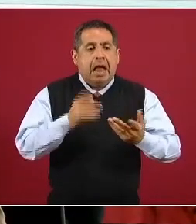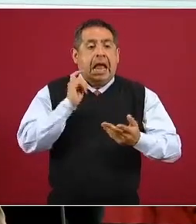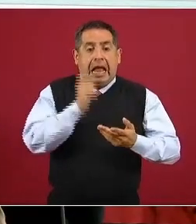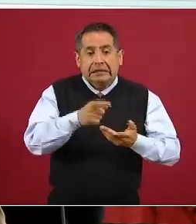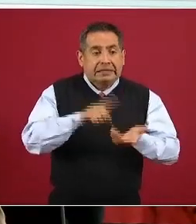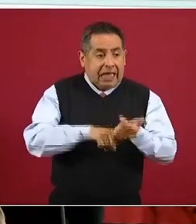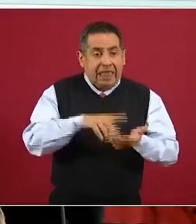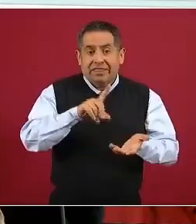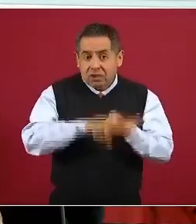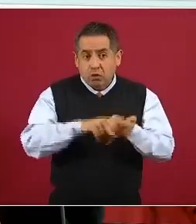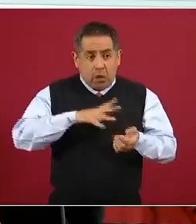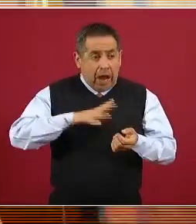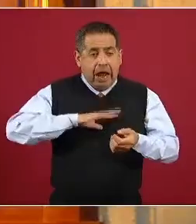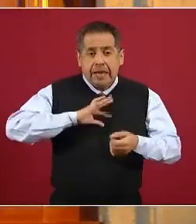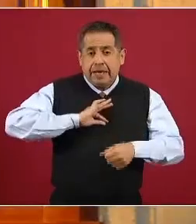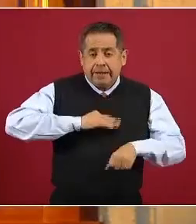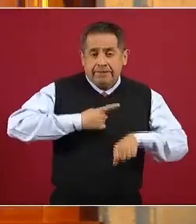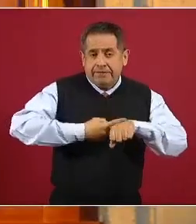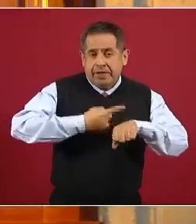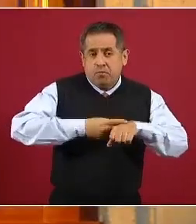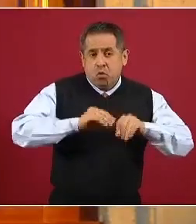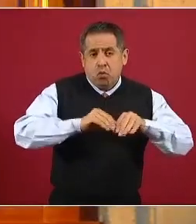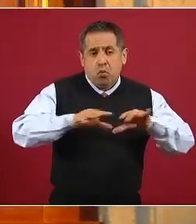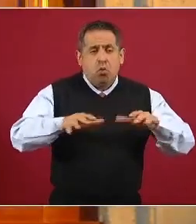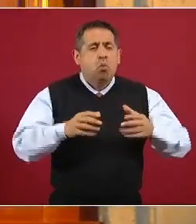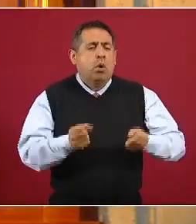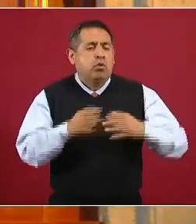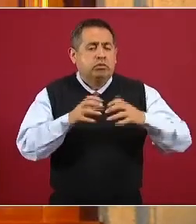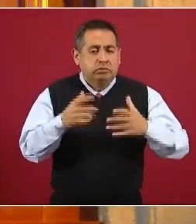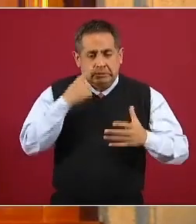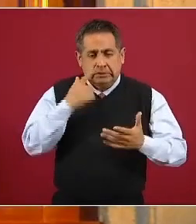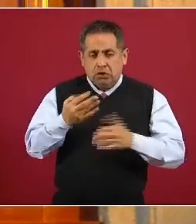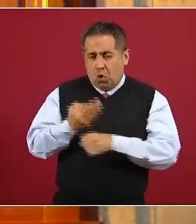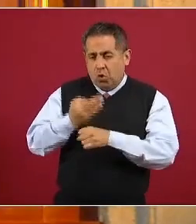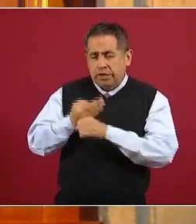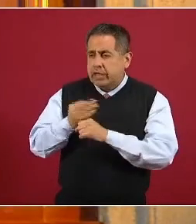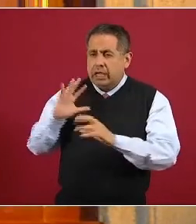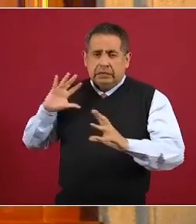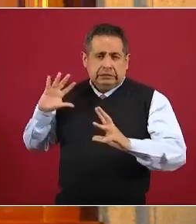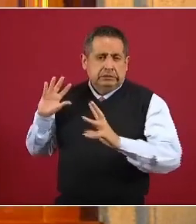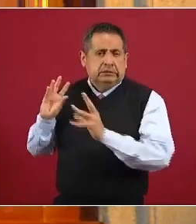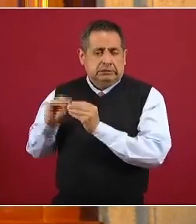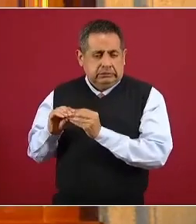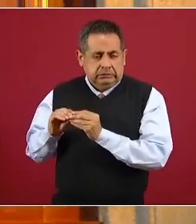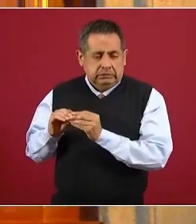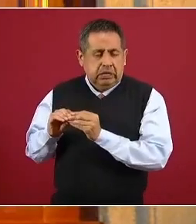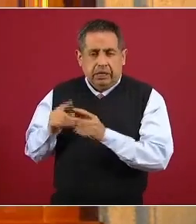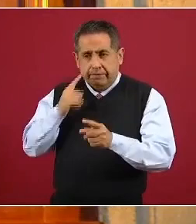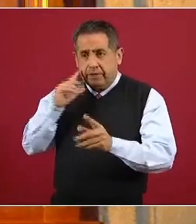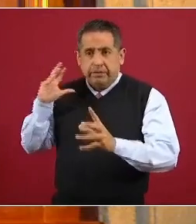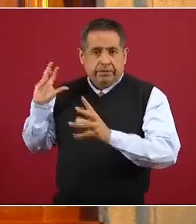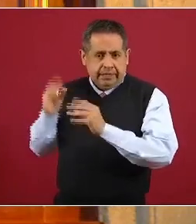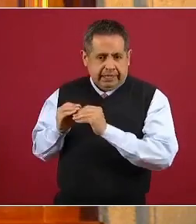epidemia activa en México. Si bien es cierto, hasta el momento, de manera acumulada, podemos